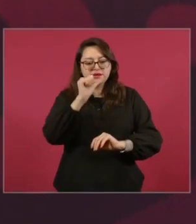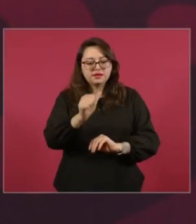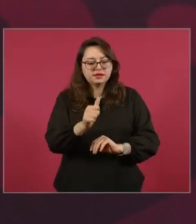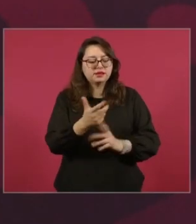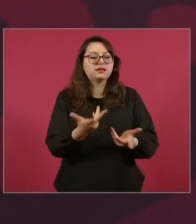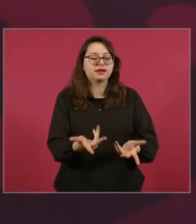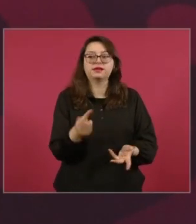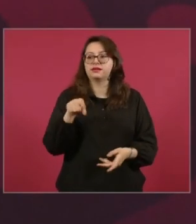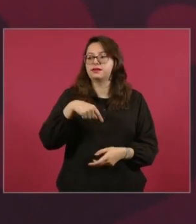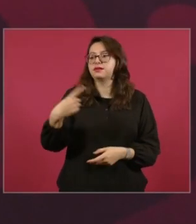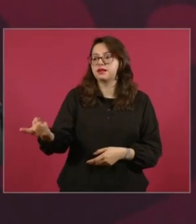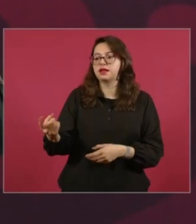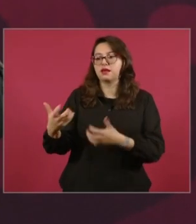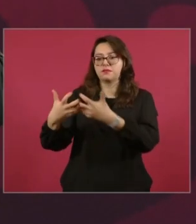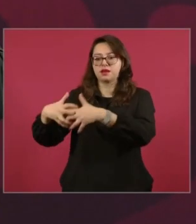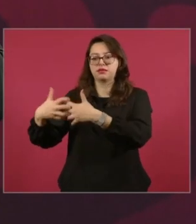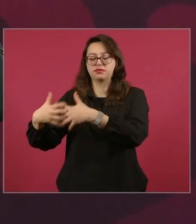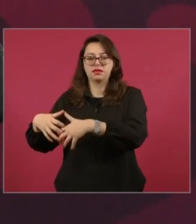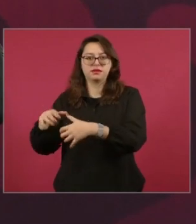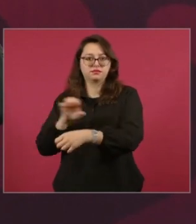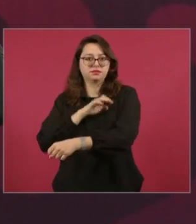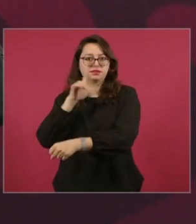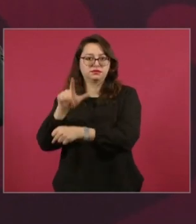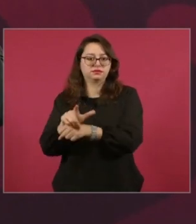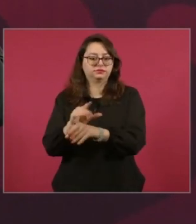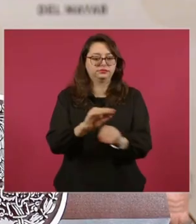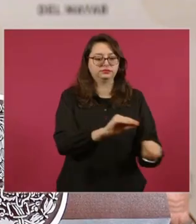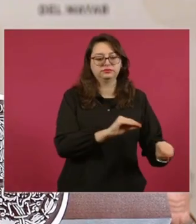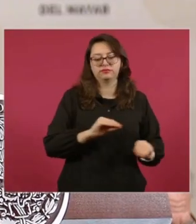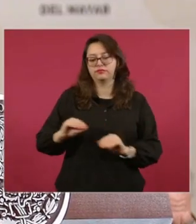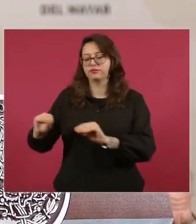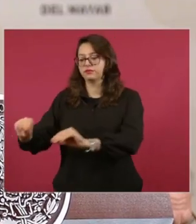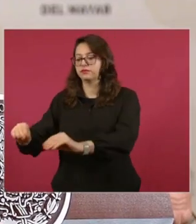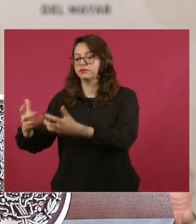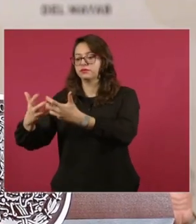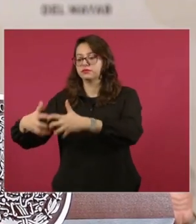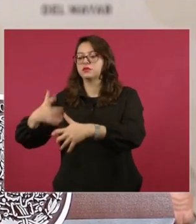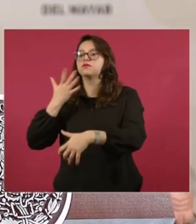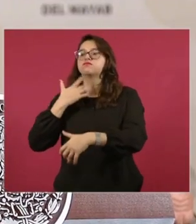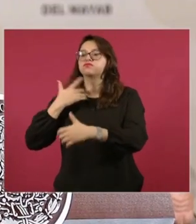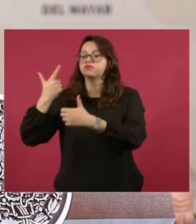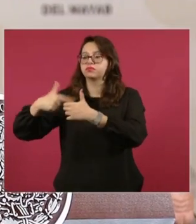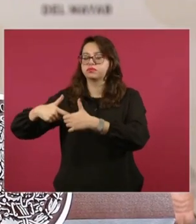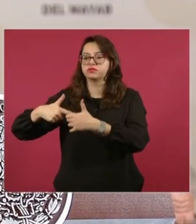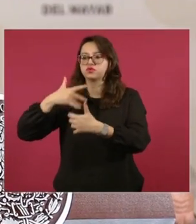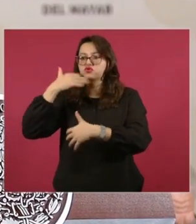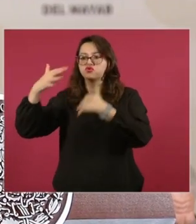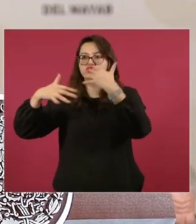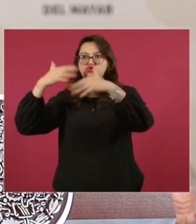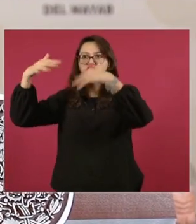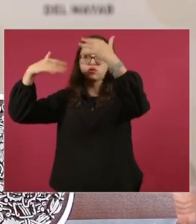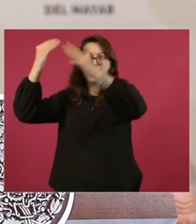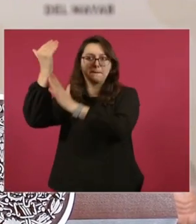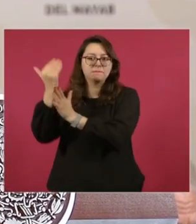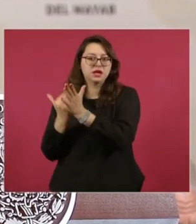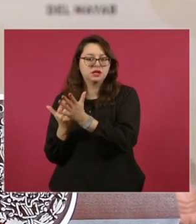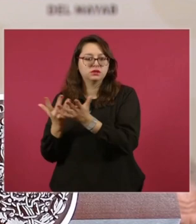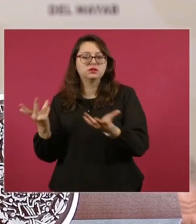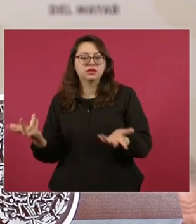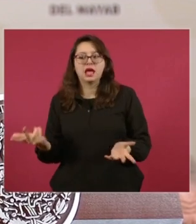contamina más que las gasolinas. Entonces, para eso son estas plantas